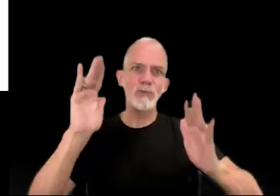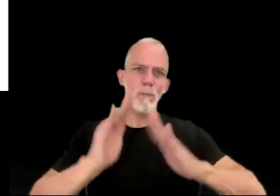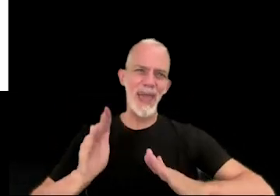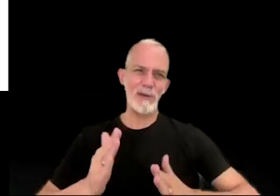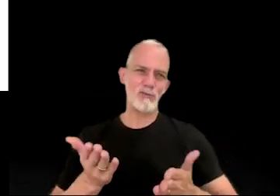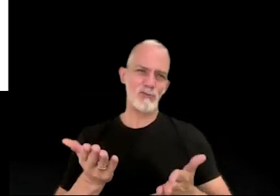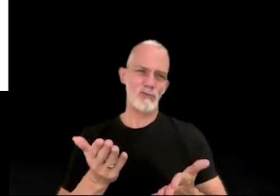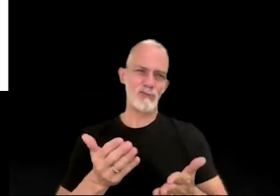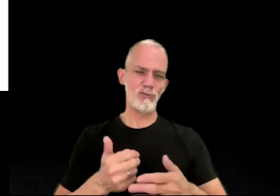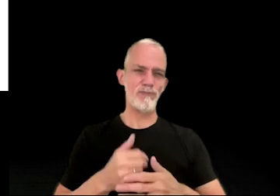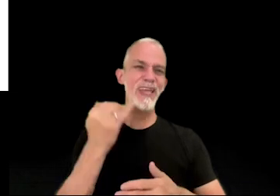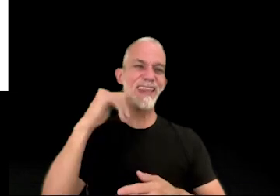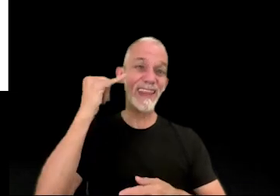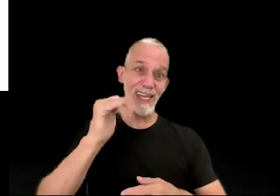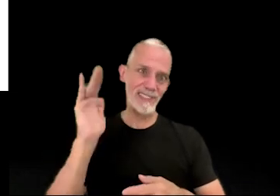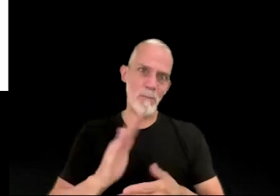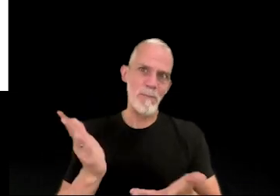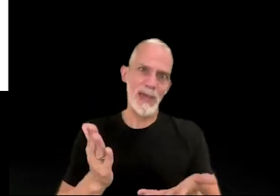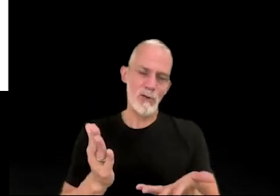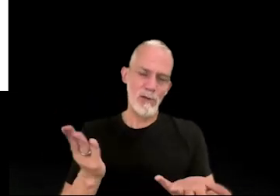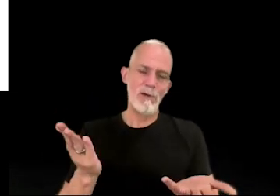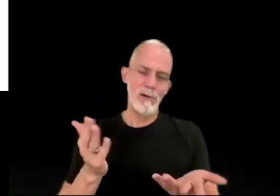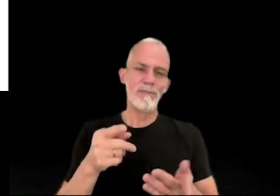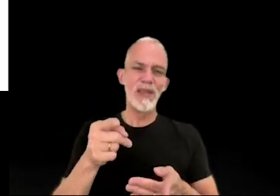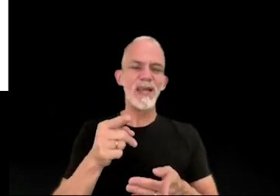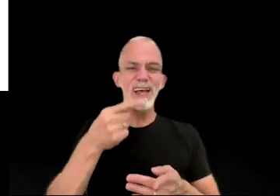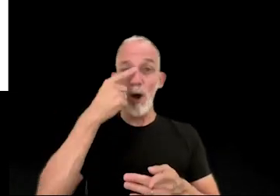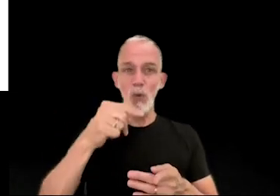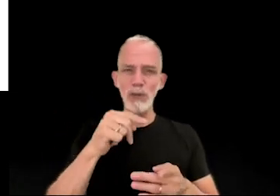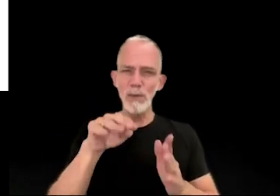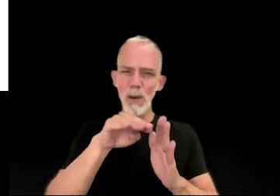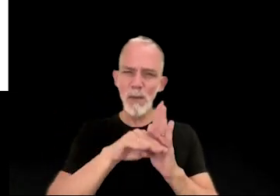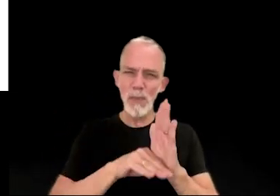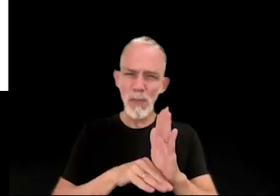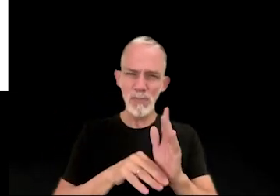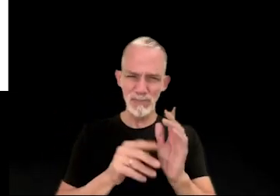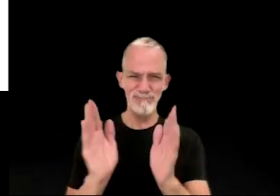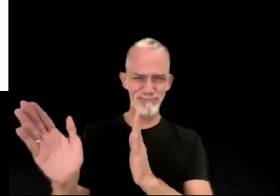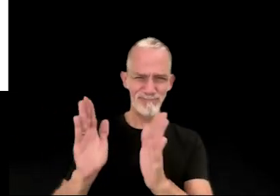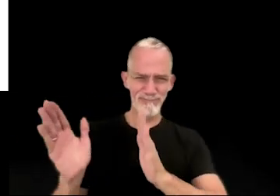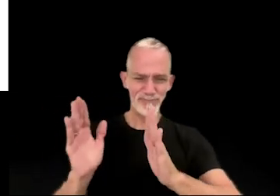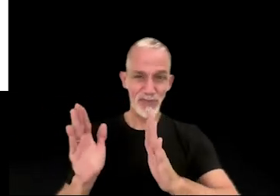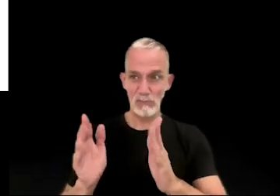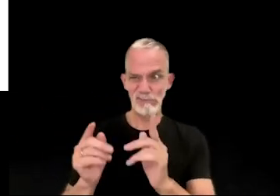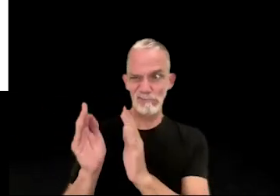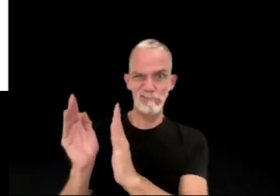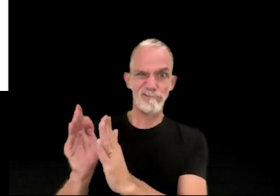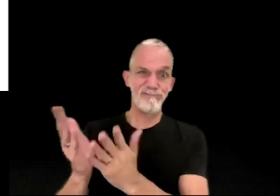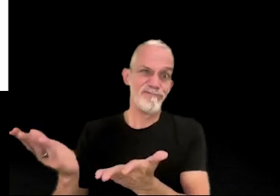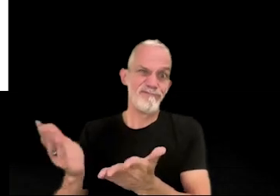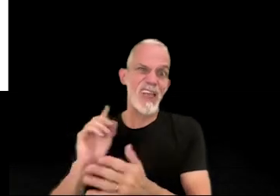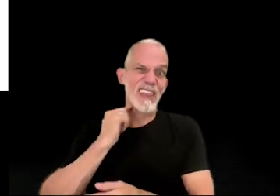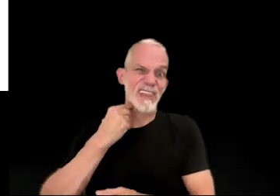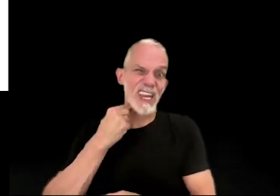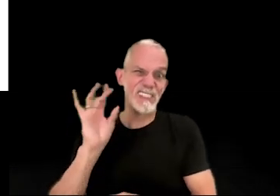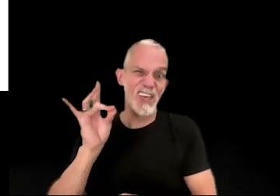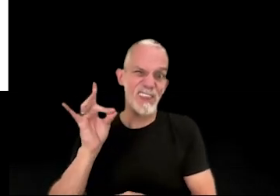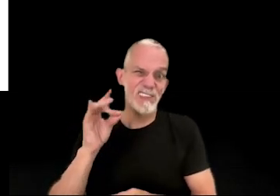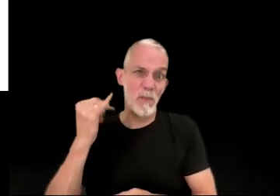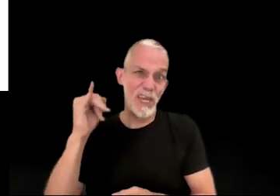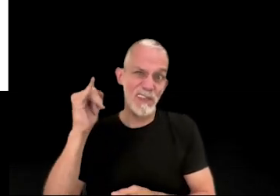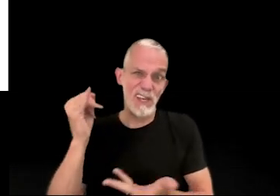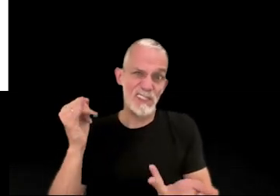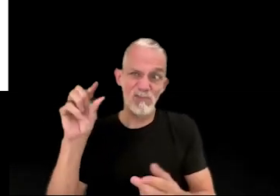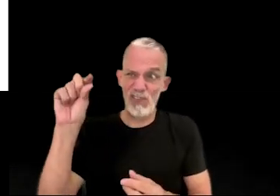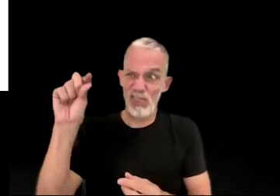intereses. Ya cuando vaya más cerca de la última instancia, el último tramo, la última parte, el día 13 de diciembre, la condonación